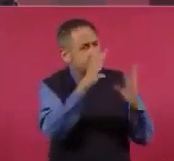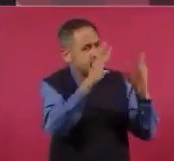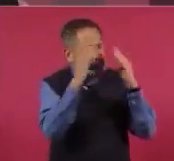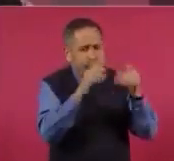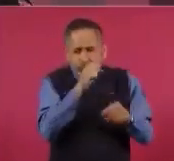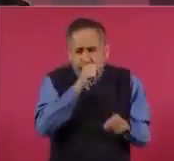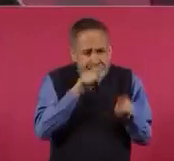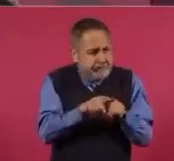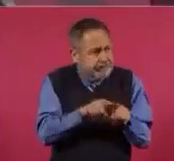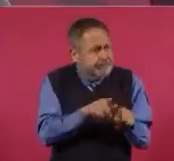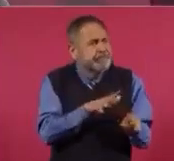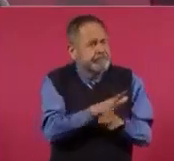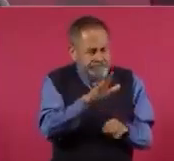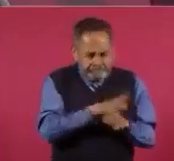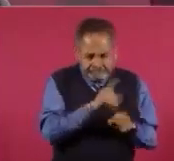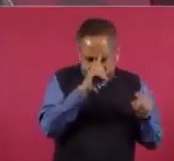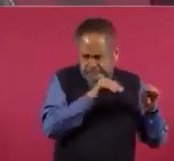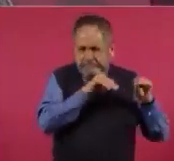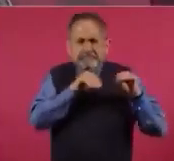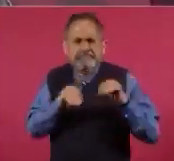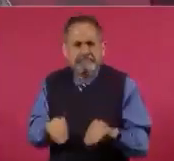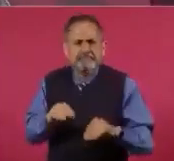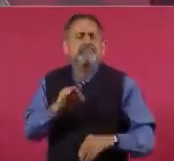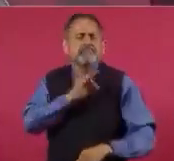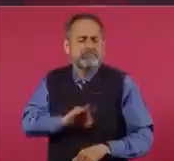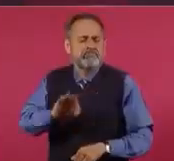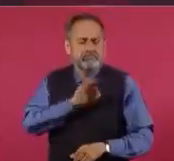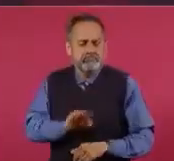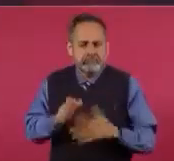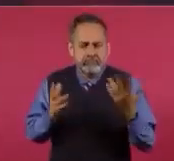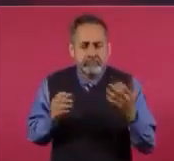derecho con eso y con integridad